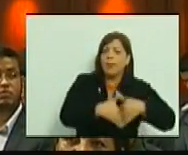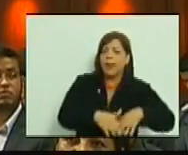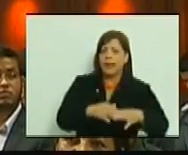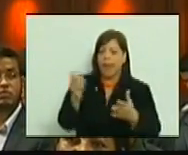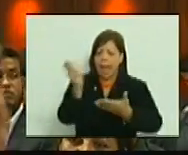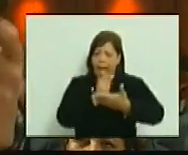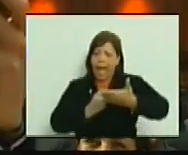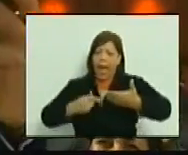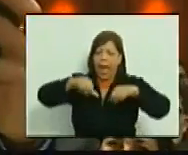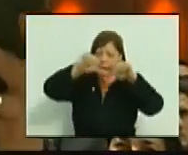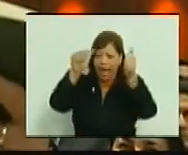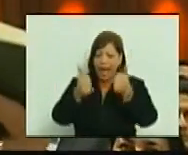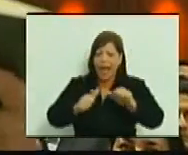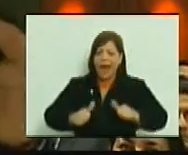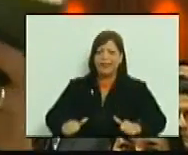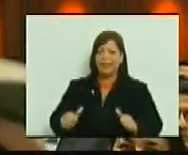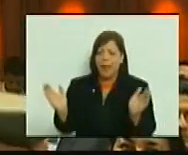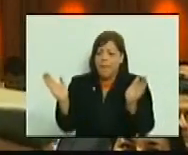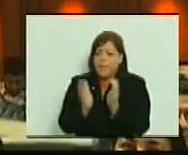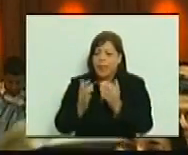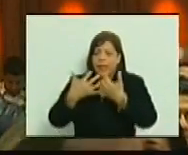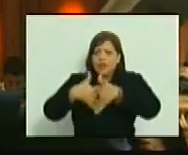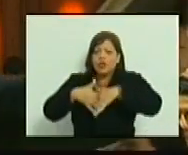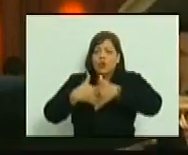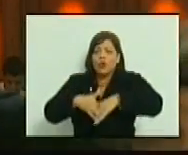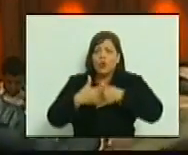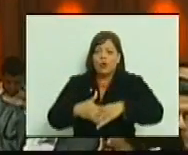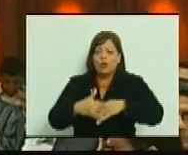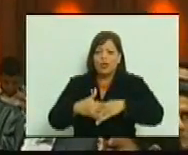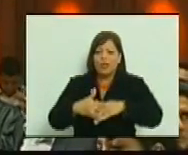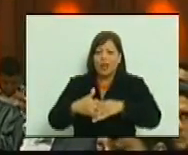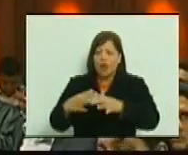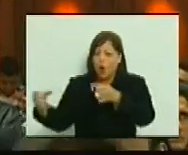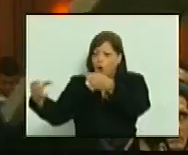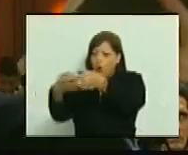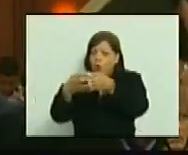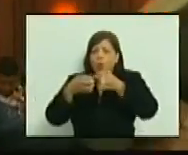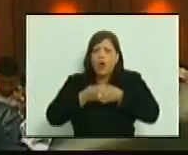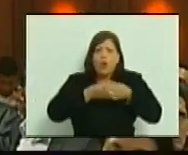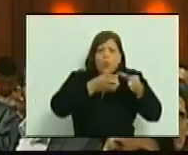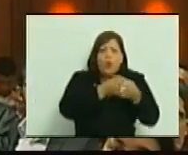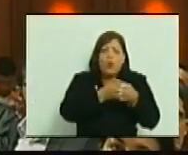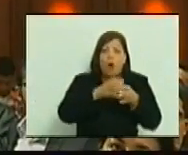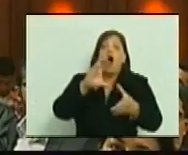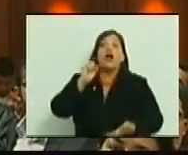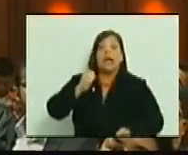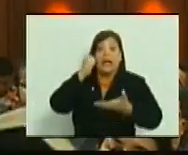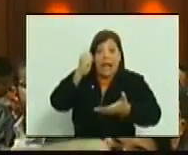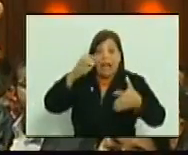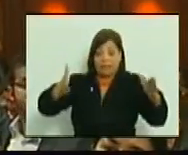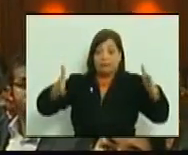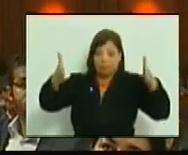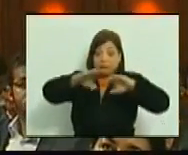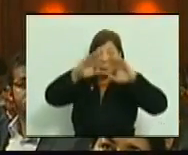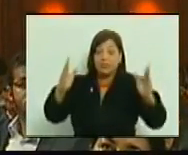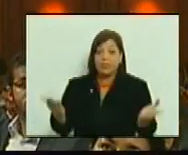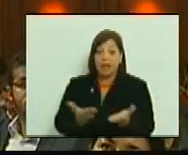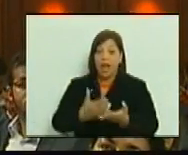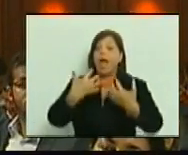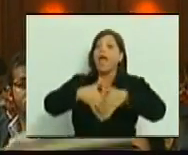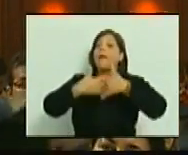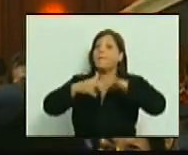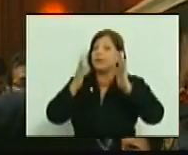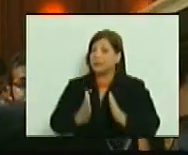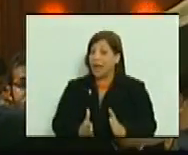artesano, a la pequeña industria, a los conglomerados, a los CLAP y también a los